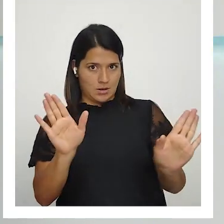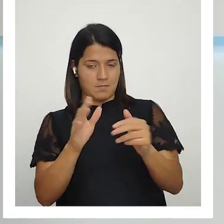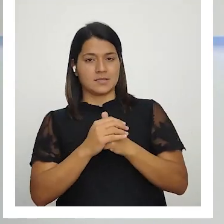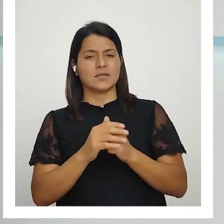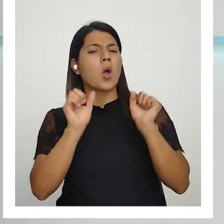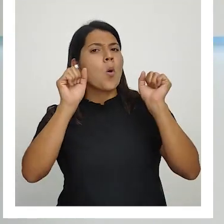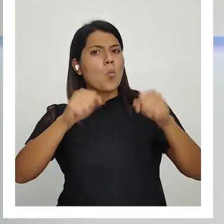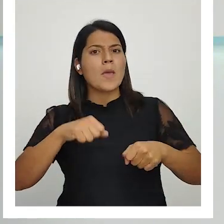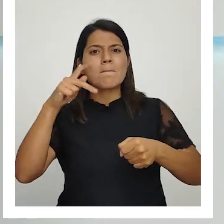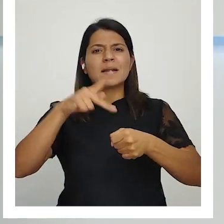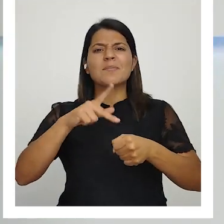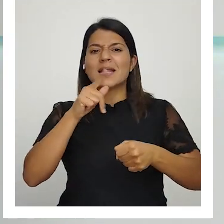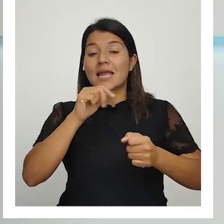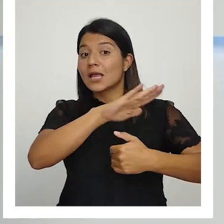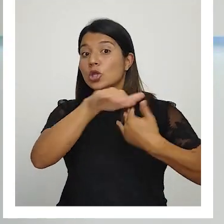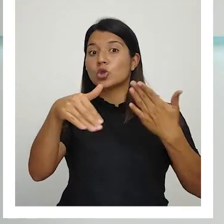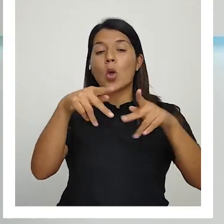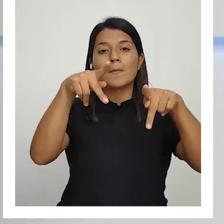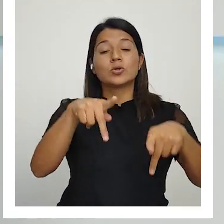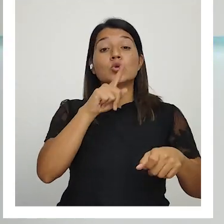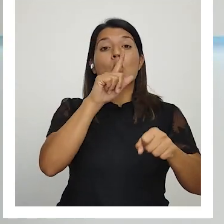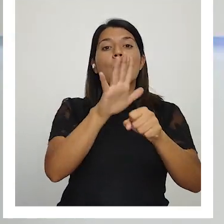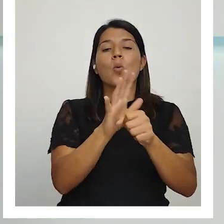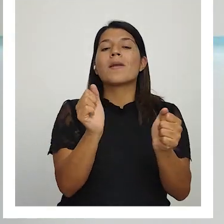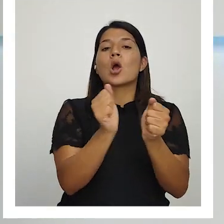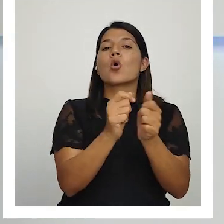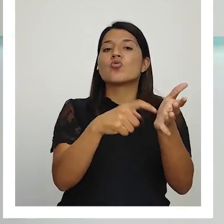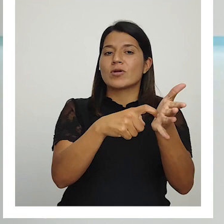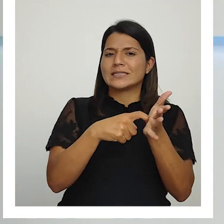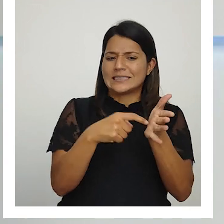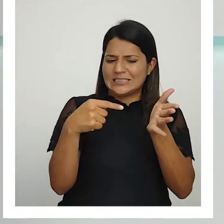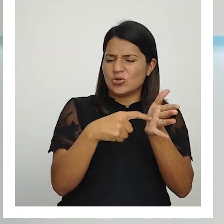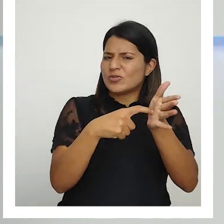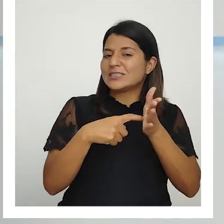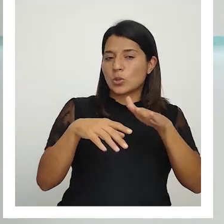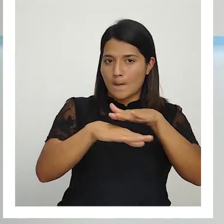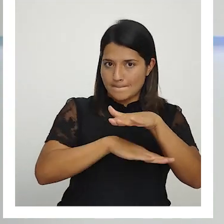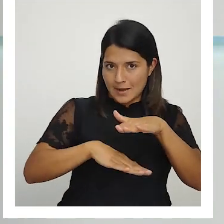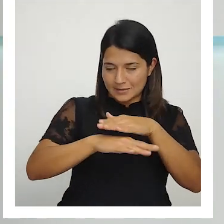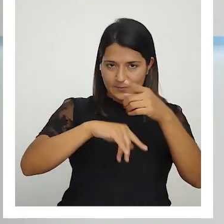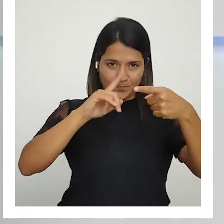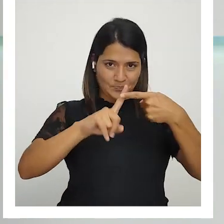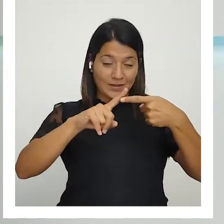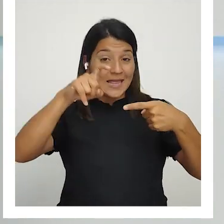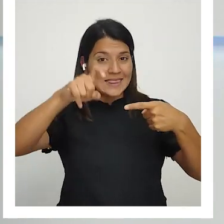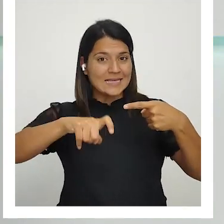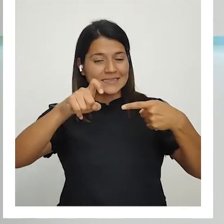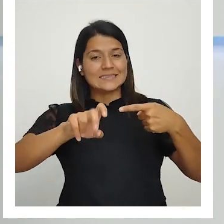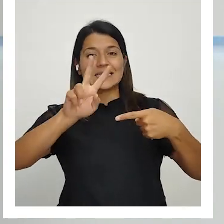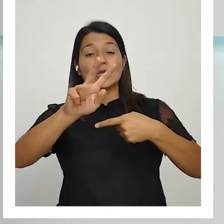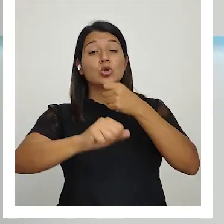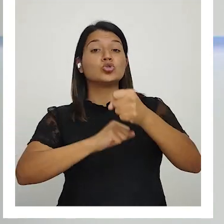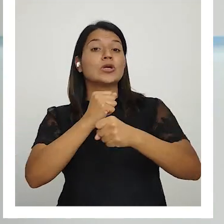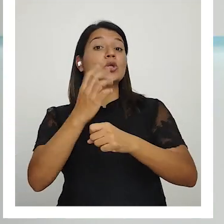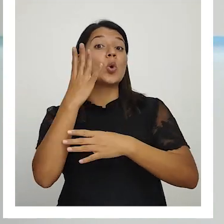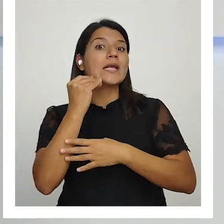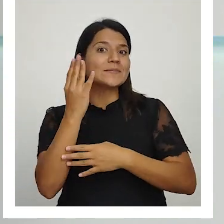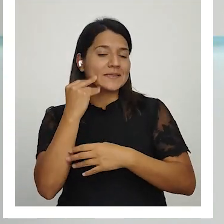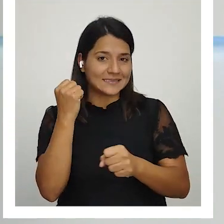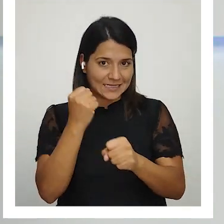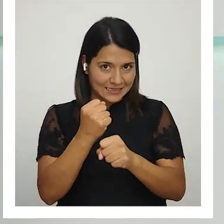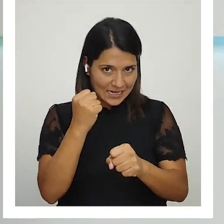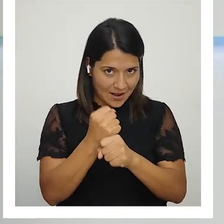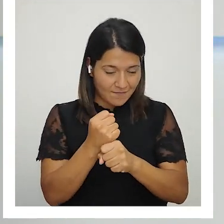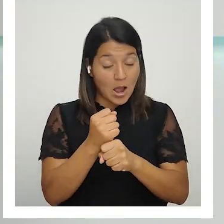todas aquellas personas que cumplan con los siguientes requisitos, que son requisitos mínimos. Se necesitan al menos 2 años de experiencia laboral o